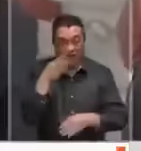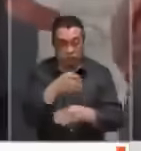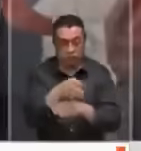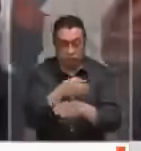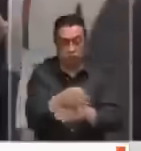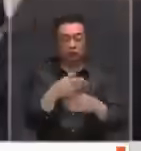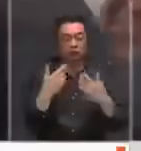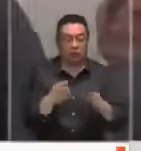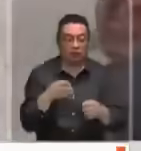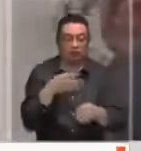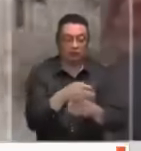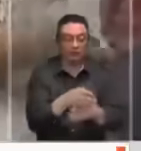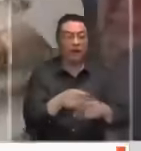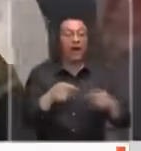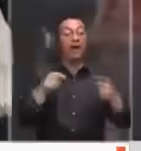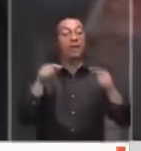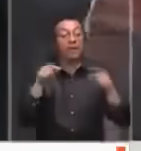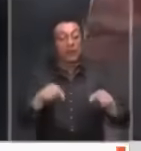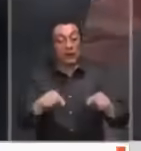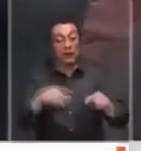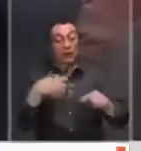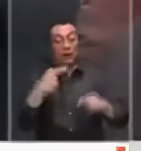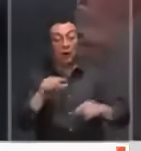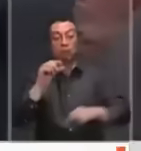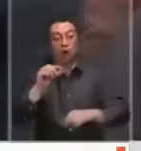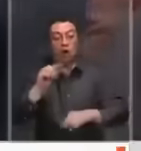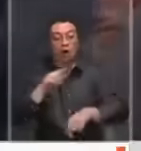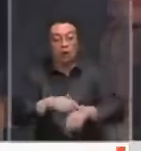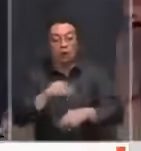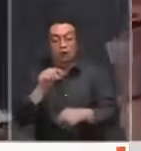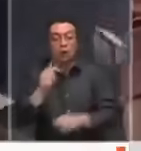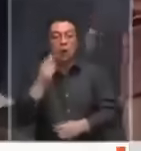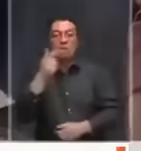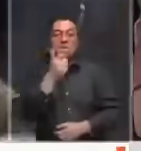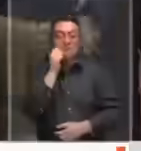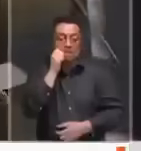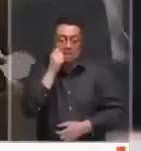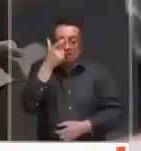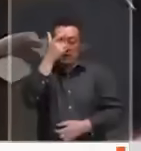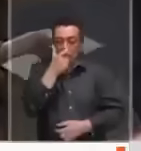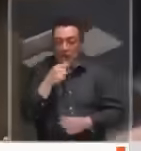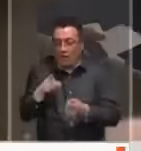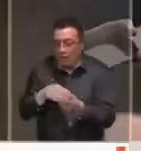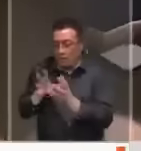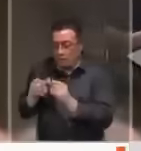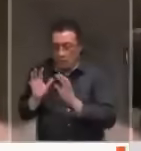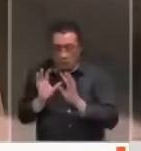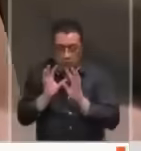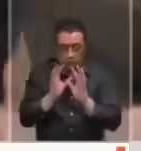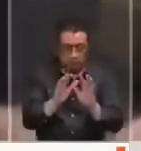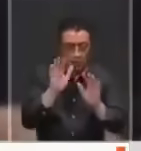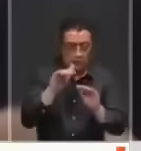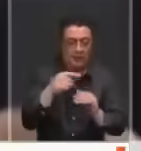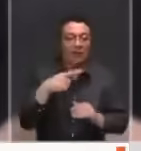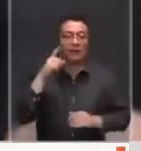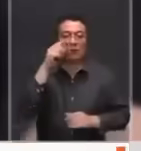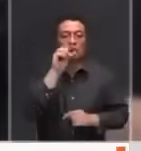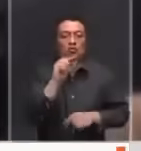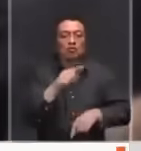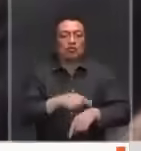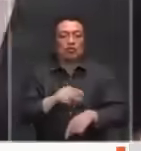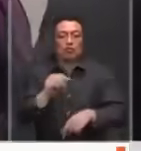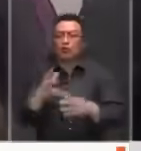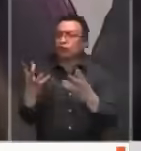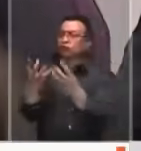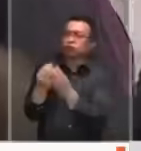visitarlo. Ellos con muy pocos momentos íntimos para poder despedir, porque más allá del presidente, para ellos es